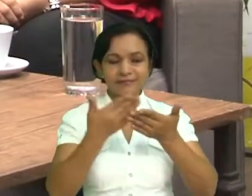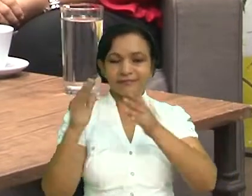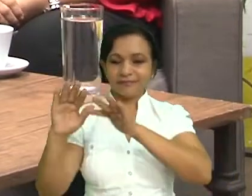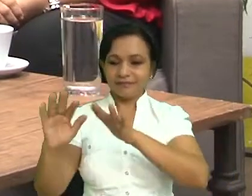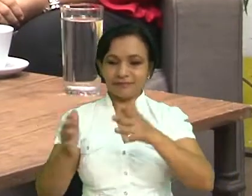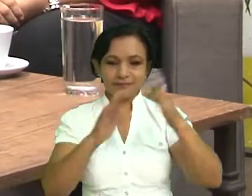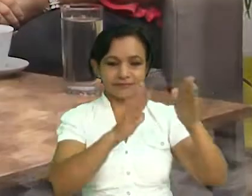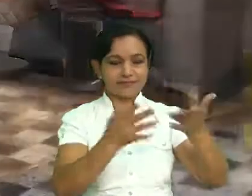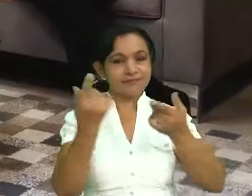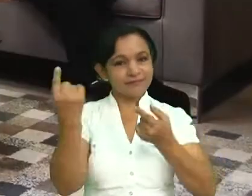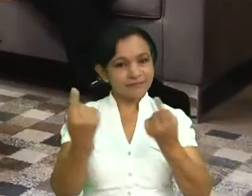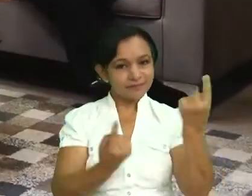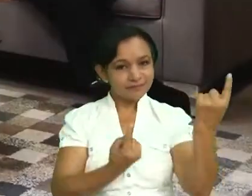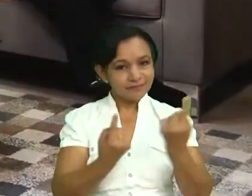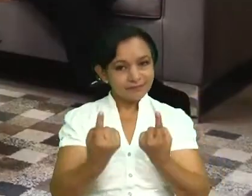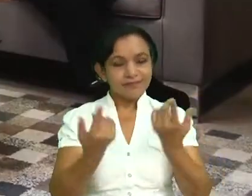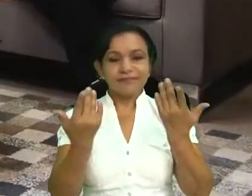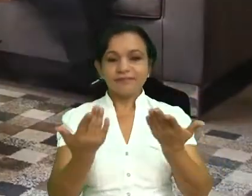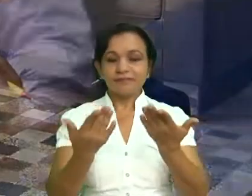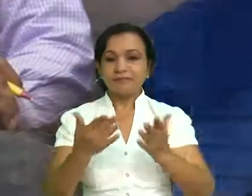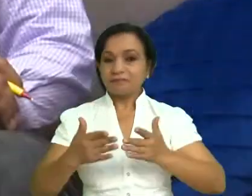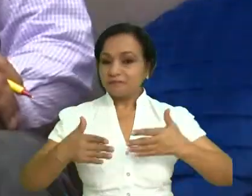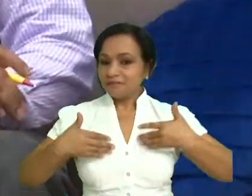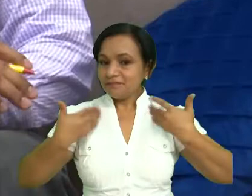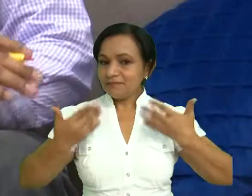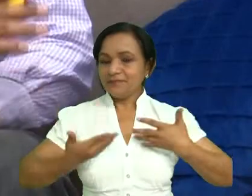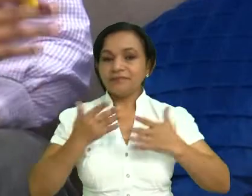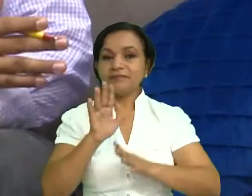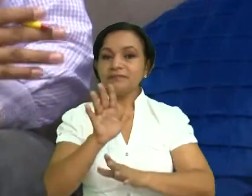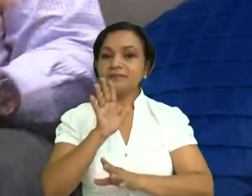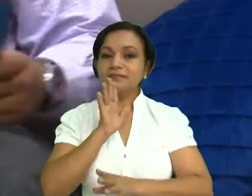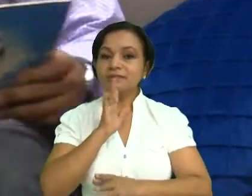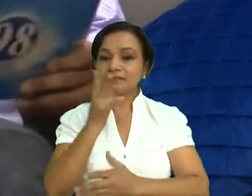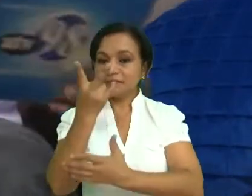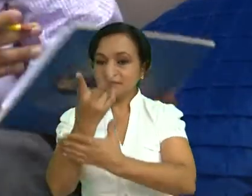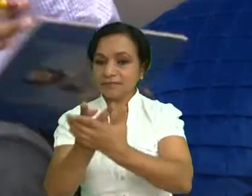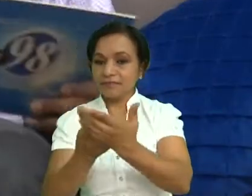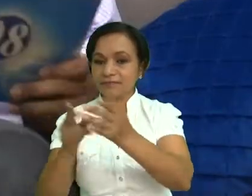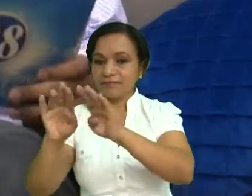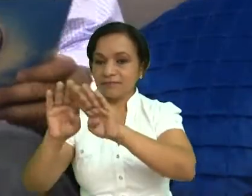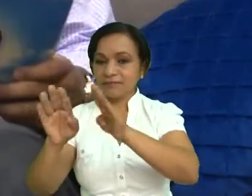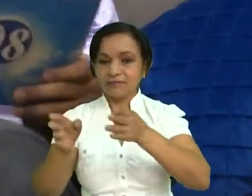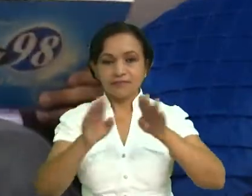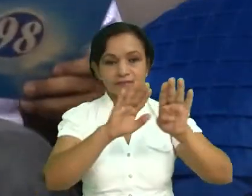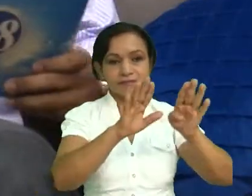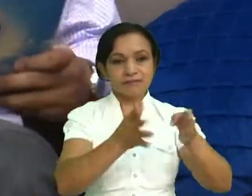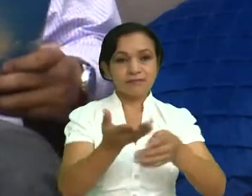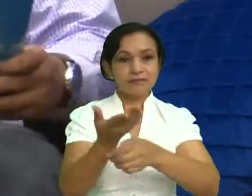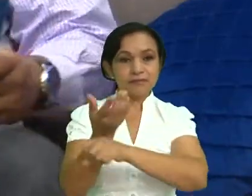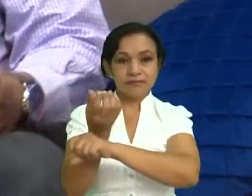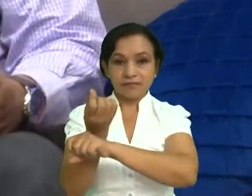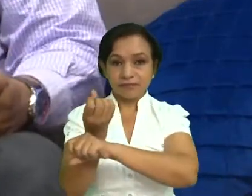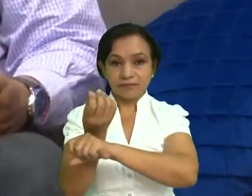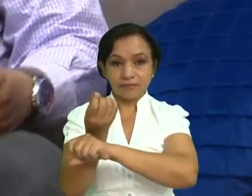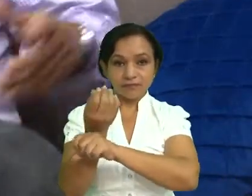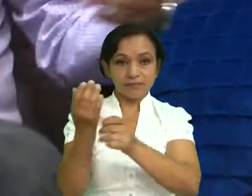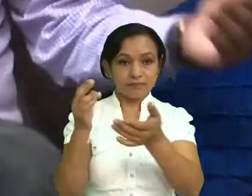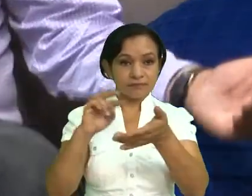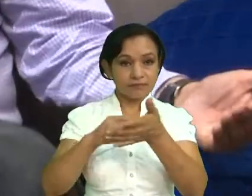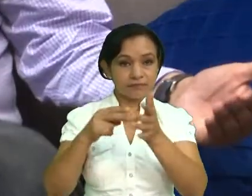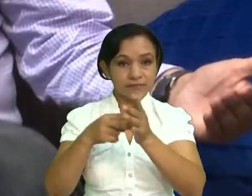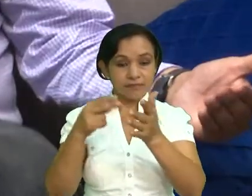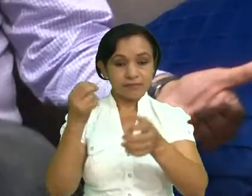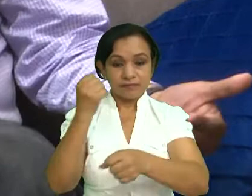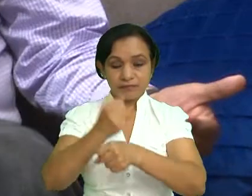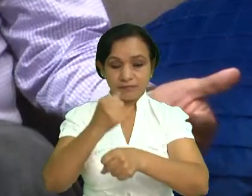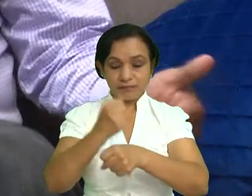Gracias. Sin duda alguna, un gran placer conversar con ambas. Pues, doctora, conocer, alcaldesa, un poquito sobre lo que significan las líneas de